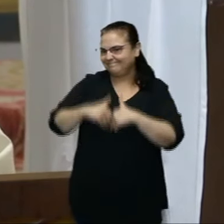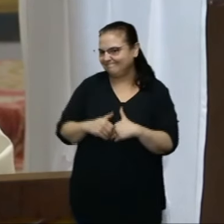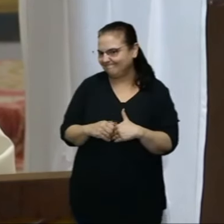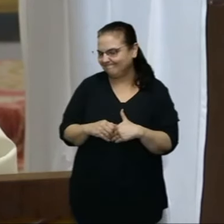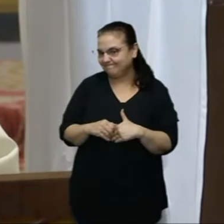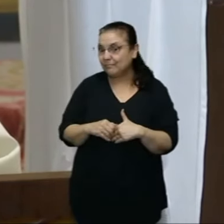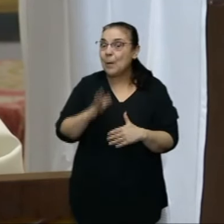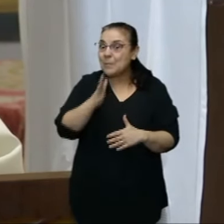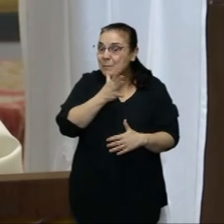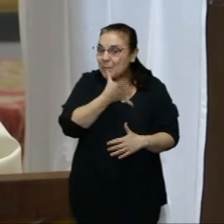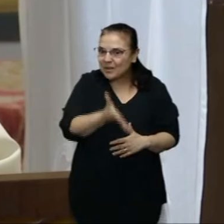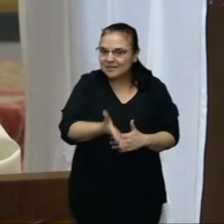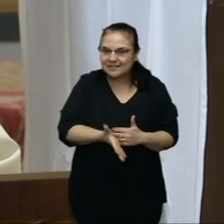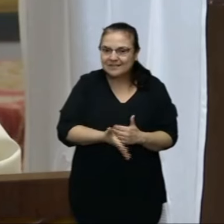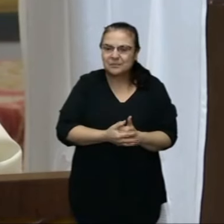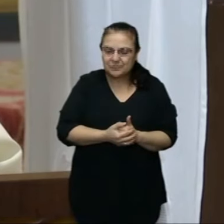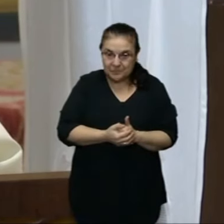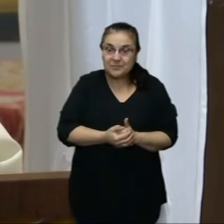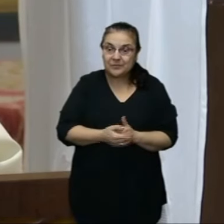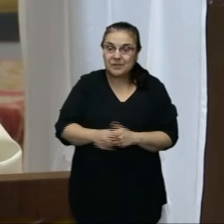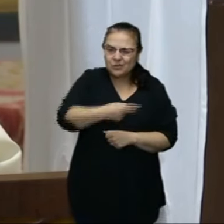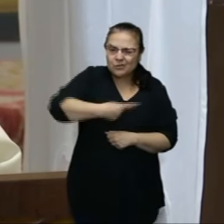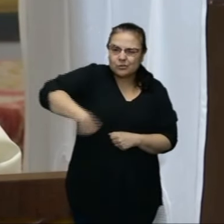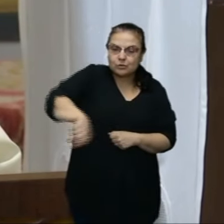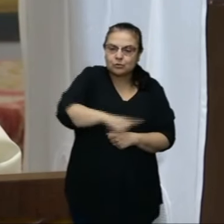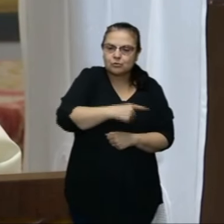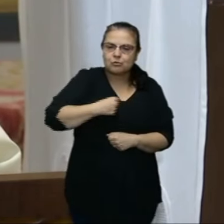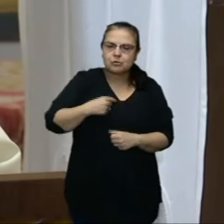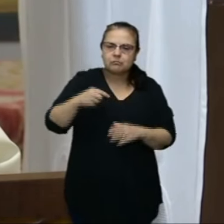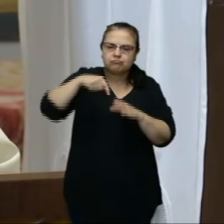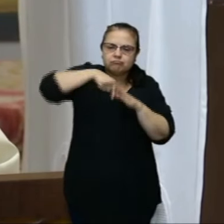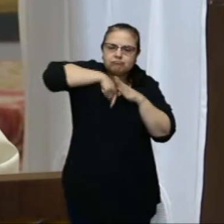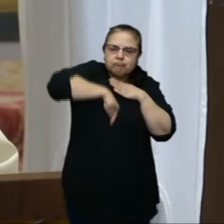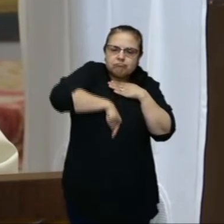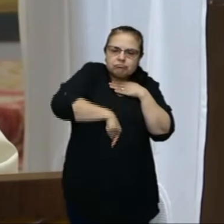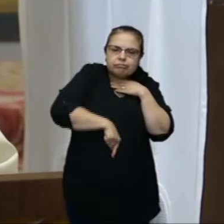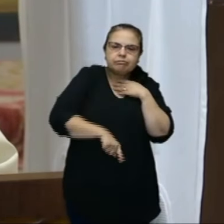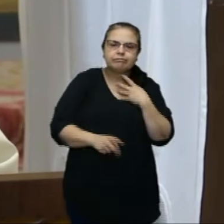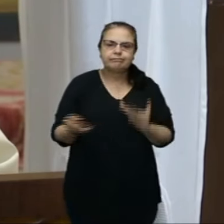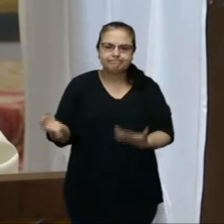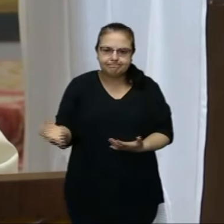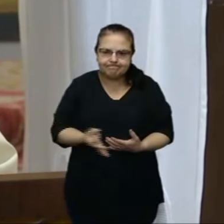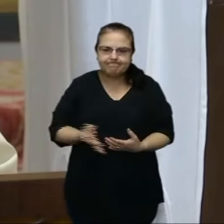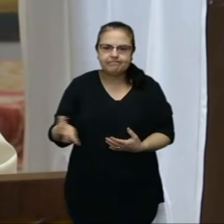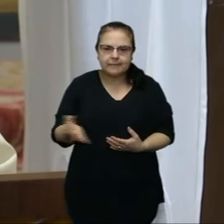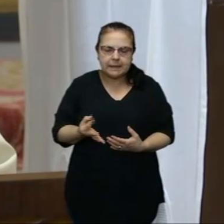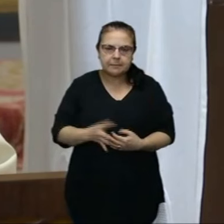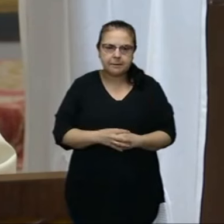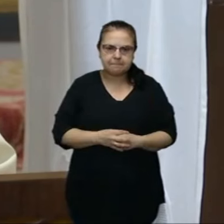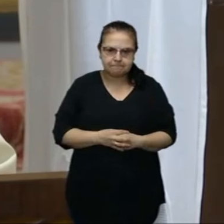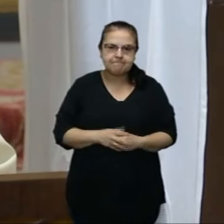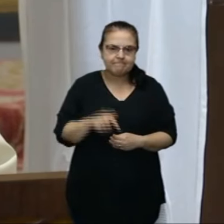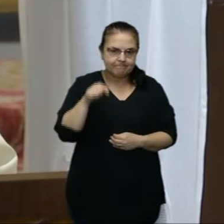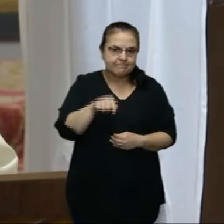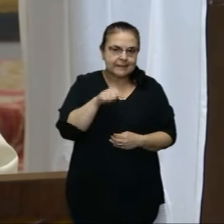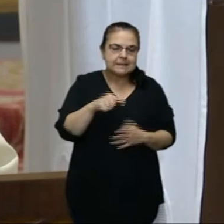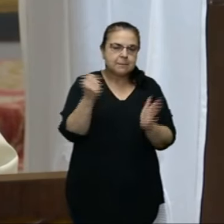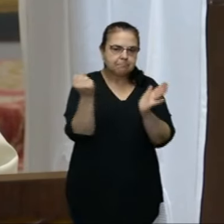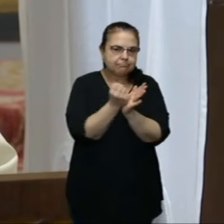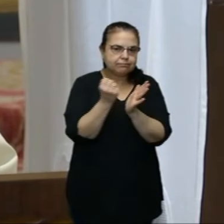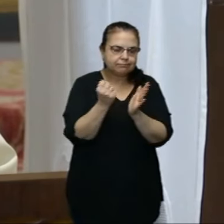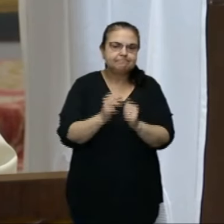Conviene, por lo tanto, que tratemos de penetrar en el contenido de ese